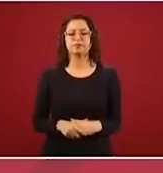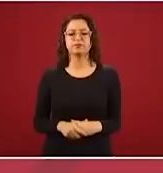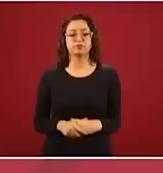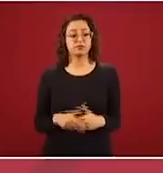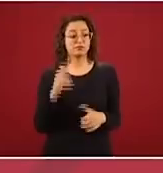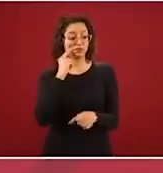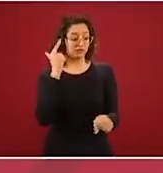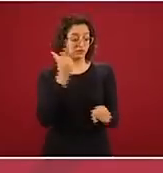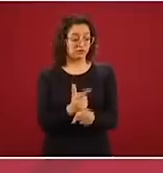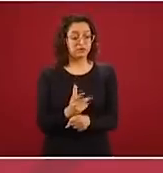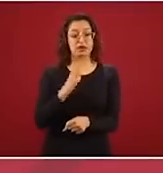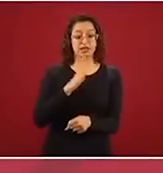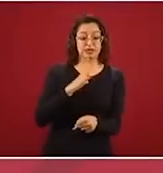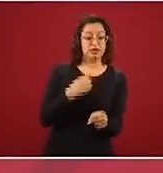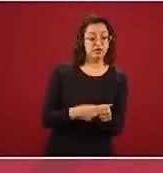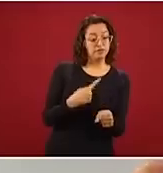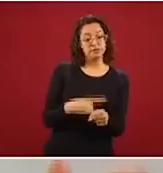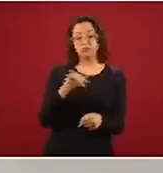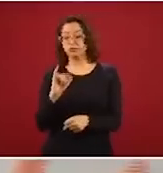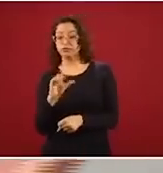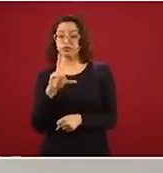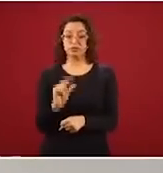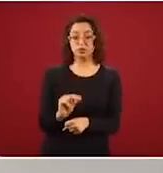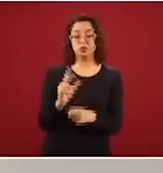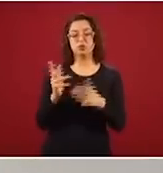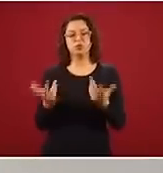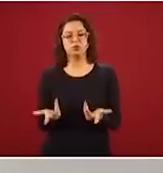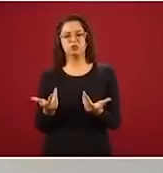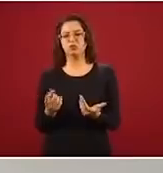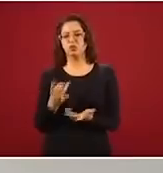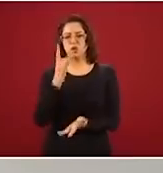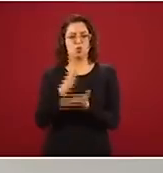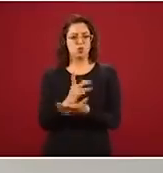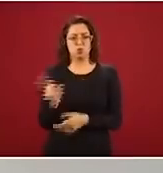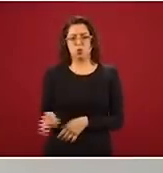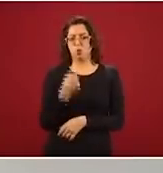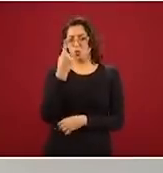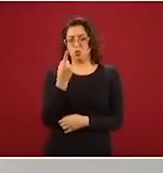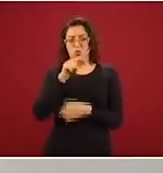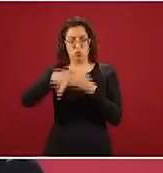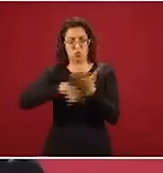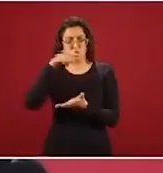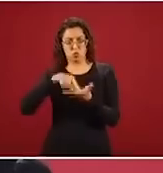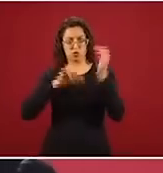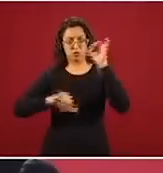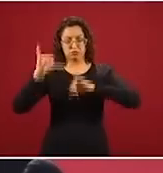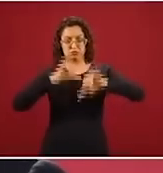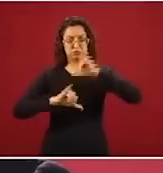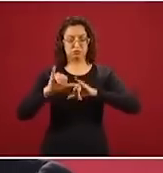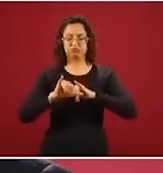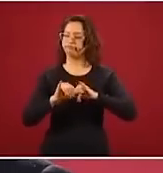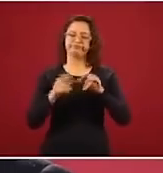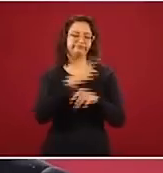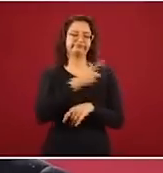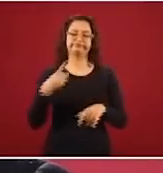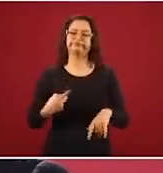diagnóstico es muy importante que se descentralicen, no interesa tener en un solo laboratorio la capacidad de hacer este diagnóstico